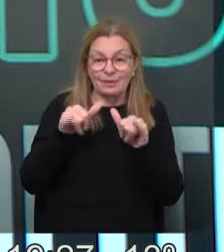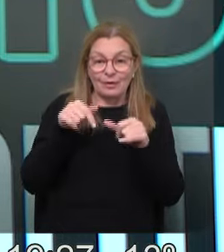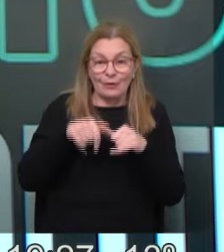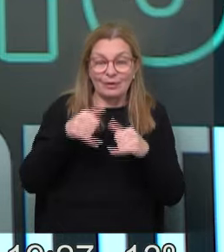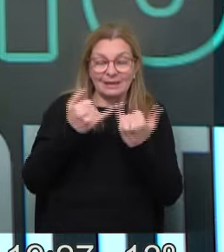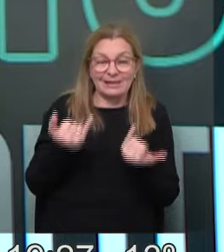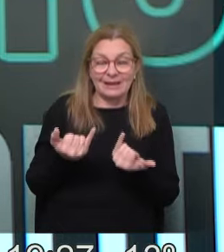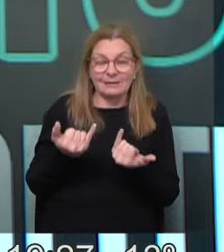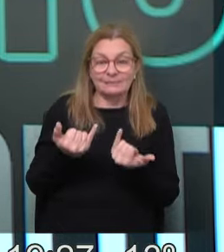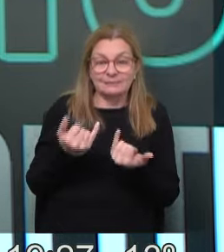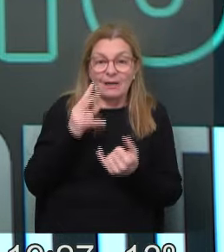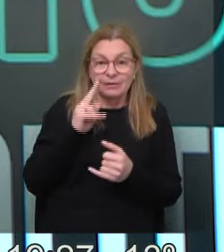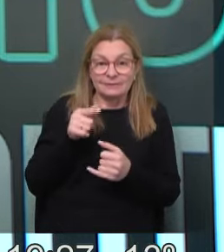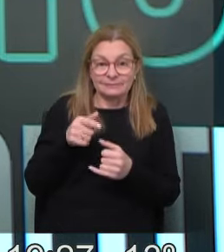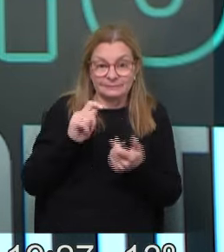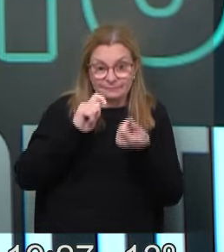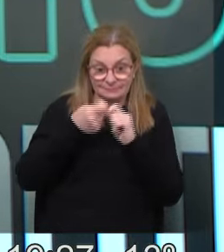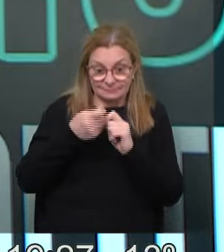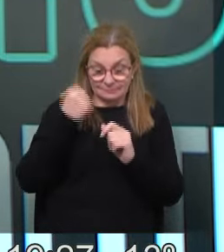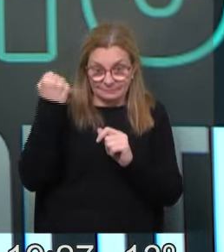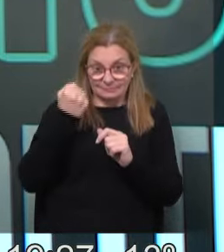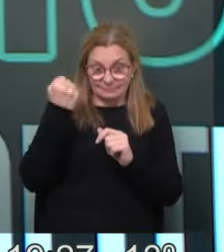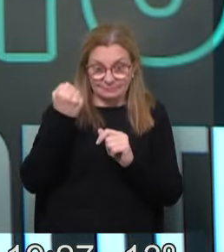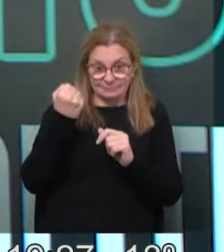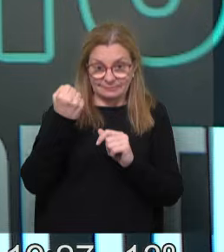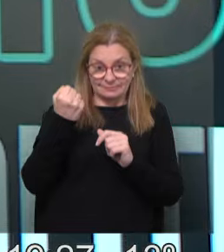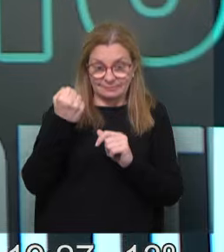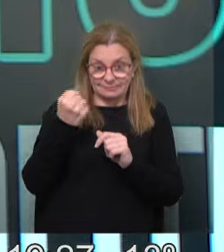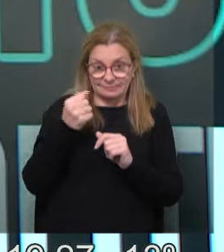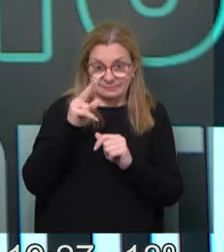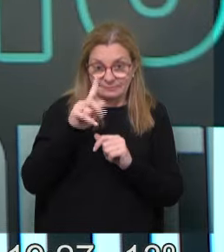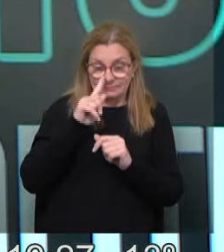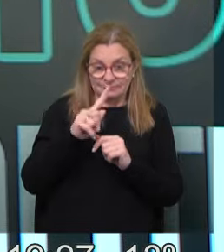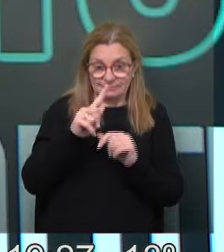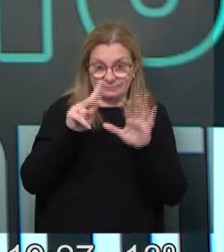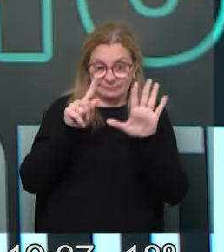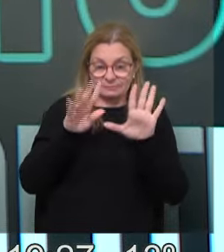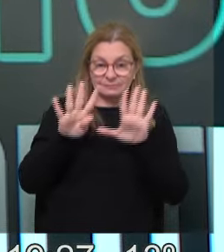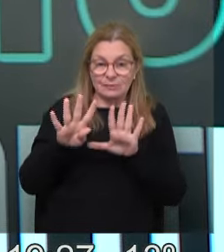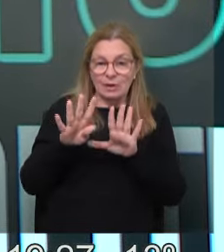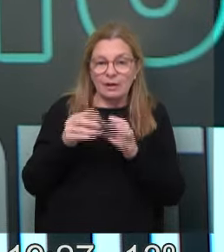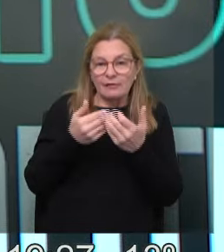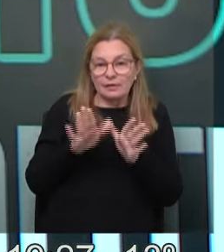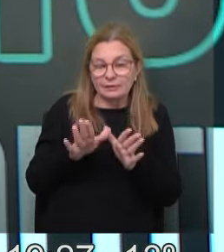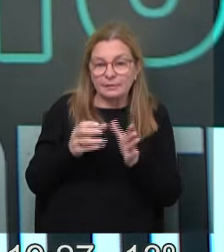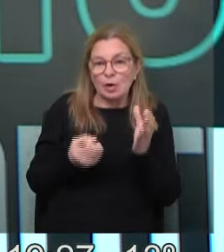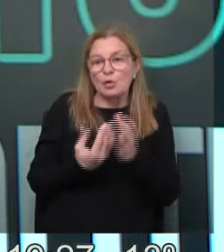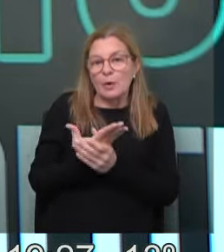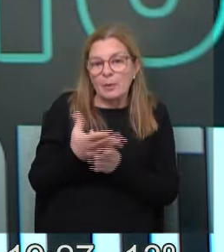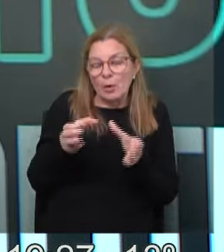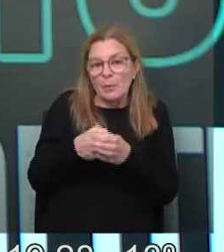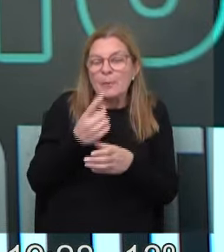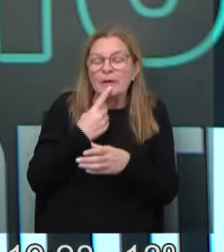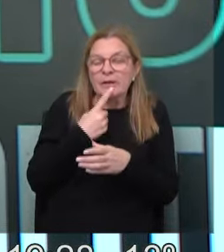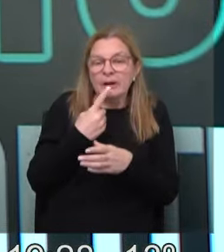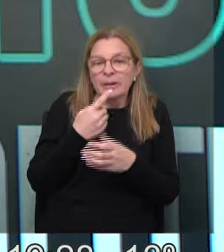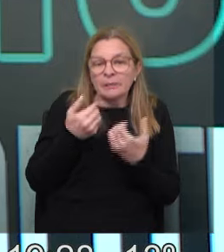hoy que a ver tiene un cambio muy grande con respecto a lo que fue 2 19 no 2019 Cabildo abierto era un partido nuevo conformado